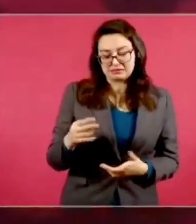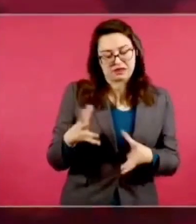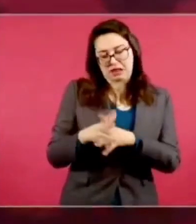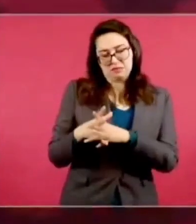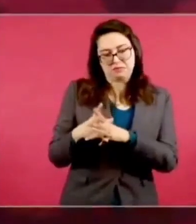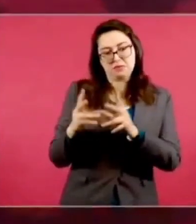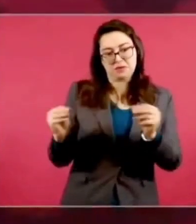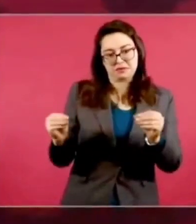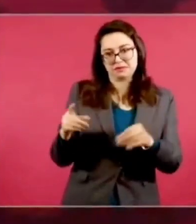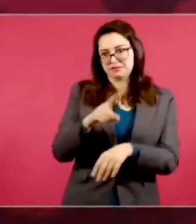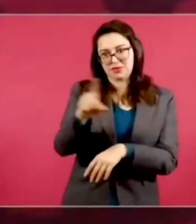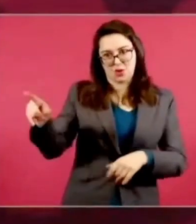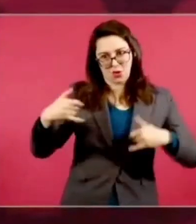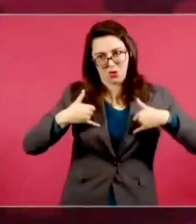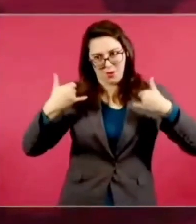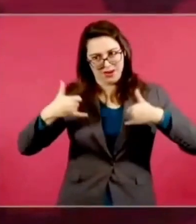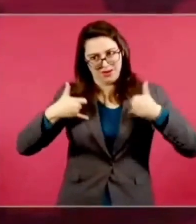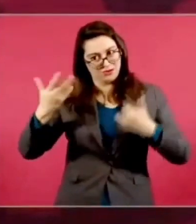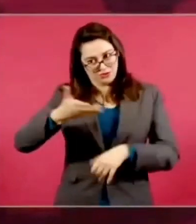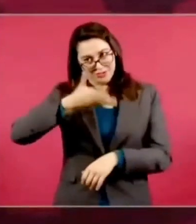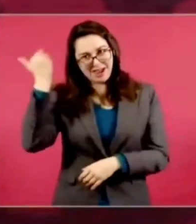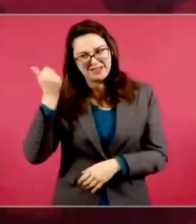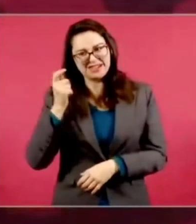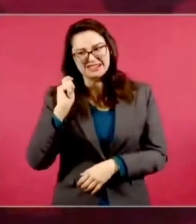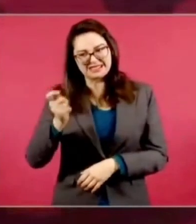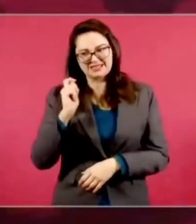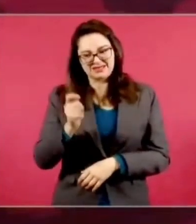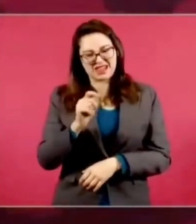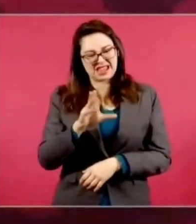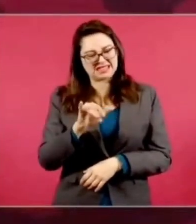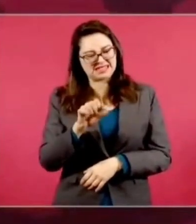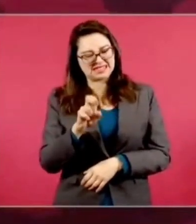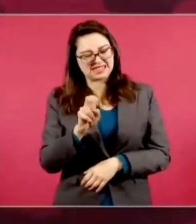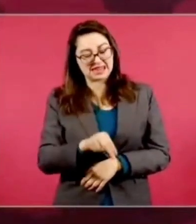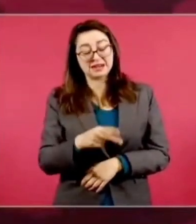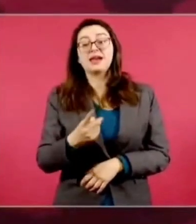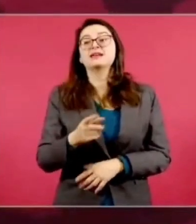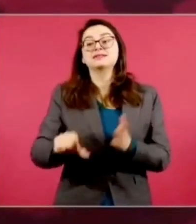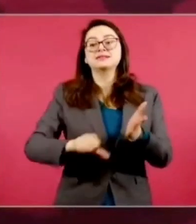en aquel entonces, era el centro de espionaje.